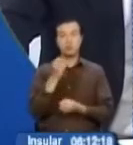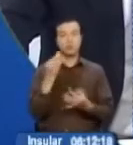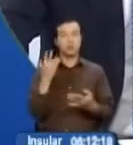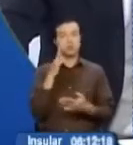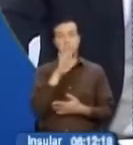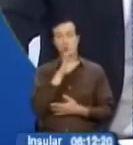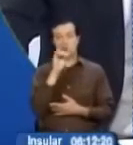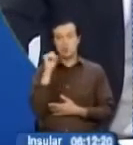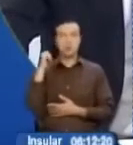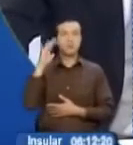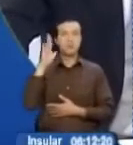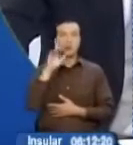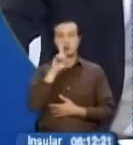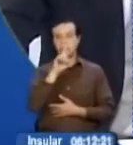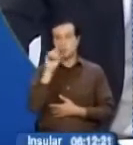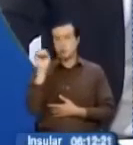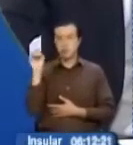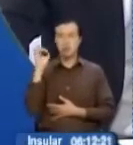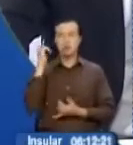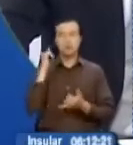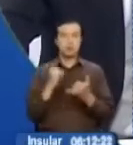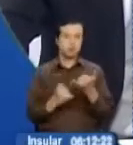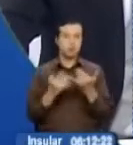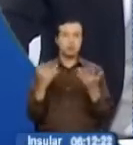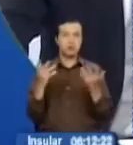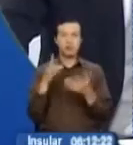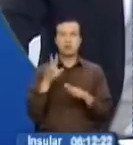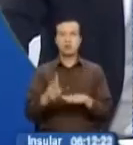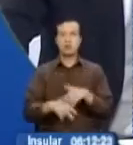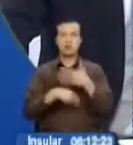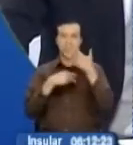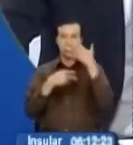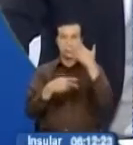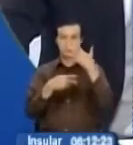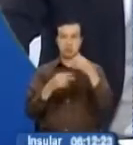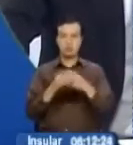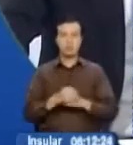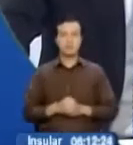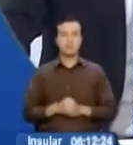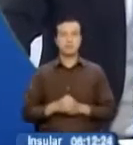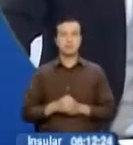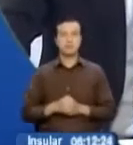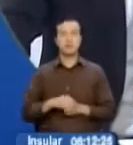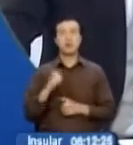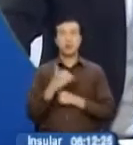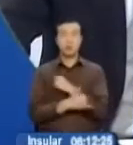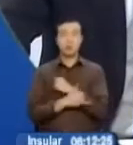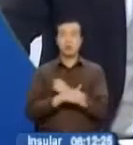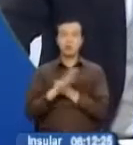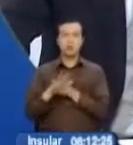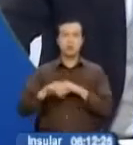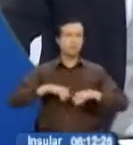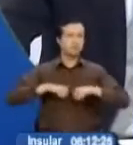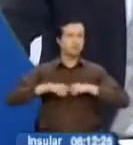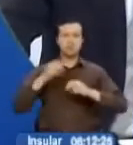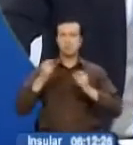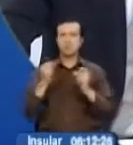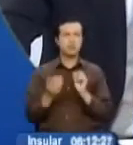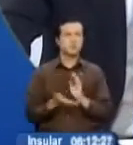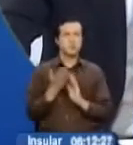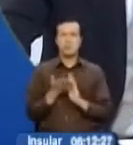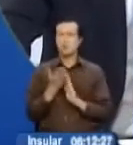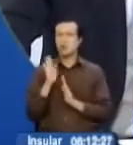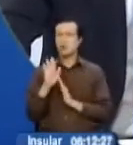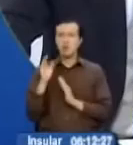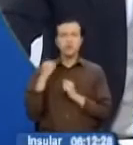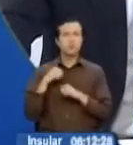500 es el que más tiene, entre los 100 también y en los finalistas 7. Entonces, los otros países se movieron muy, muy bien y